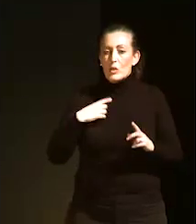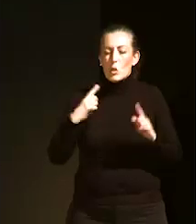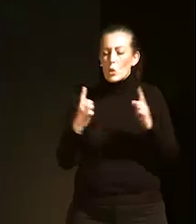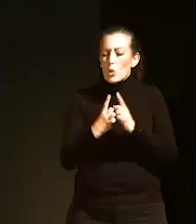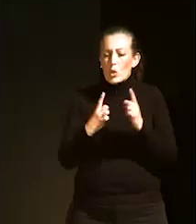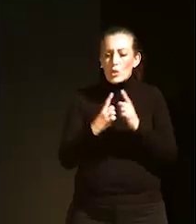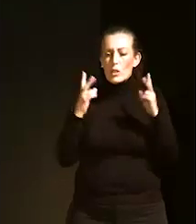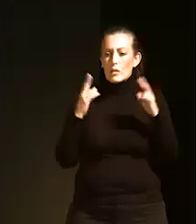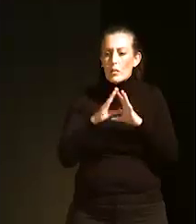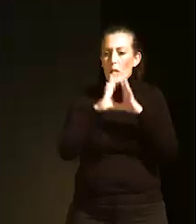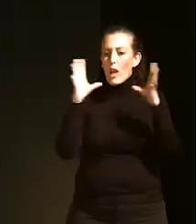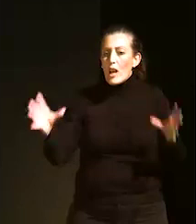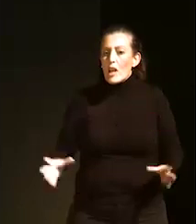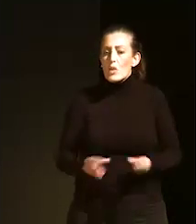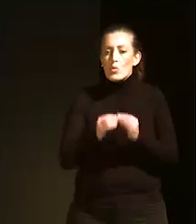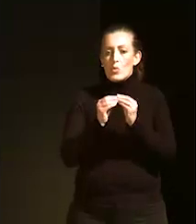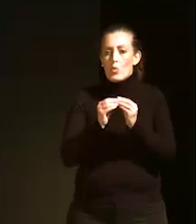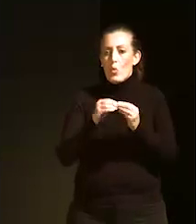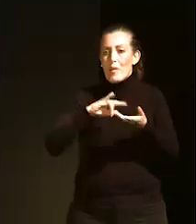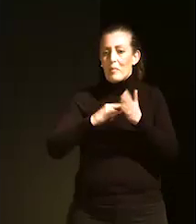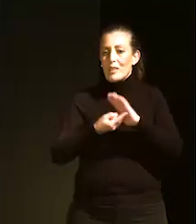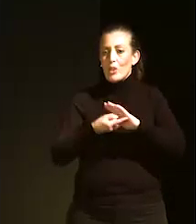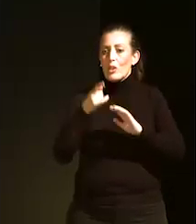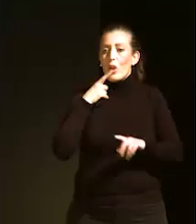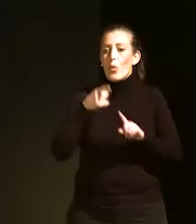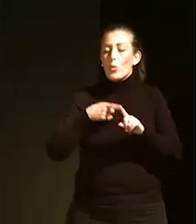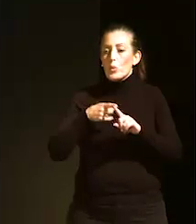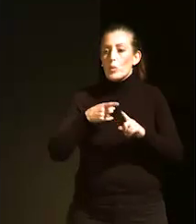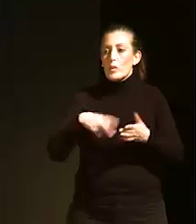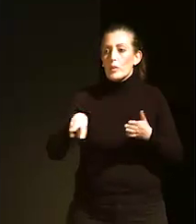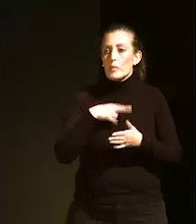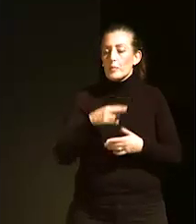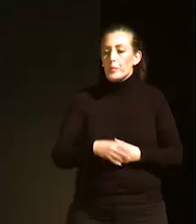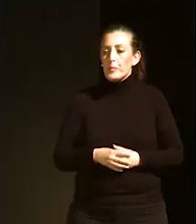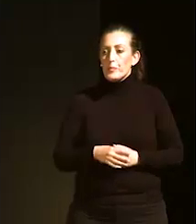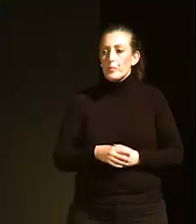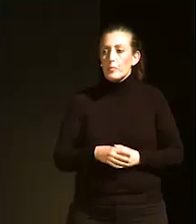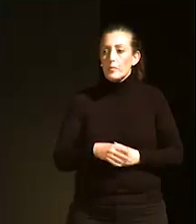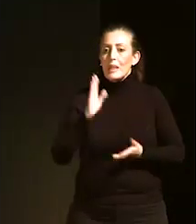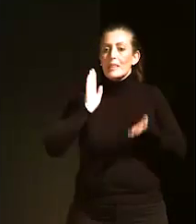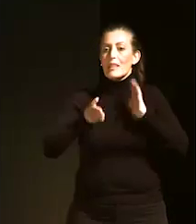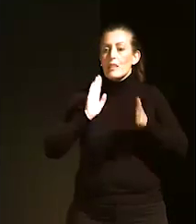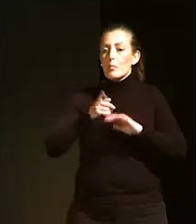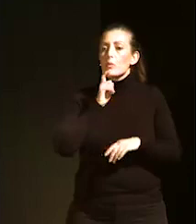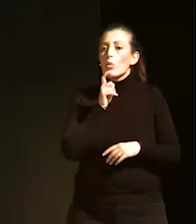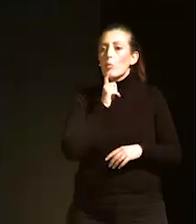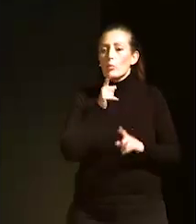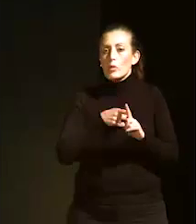cortito pero resume la metodología que ellos utilizan que ellos utilizan para entrenar ese entrenamiento